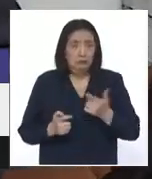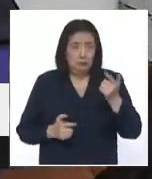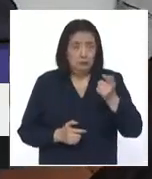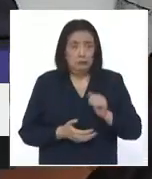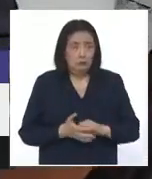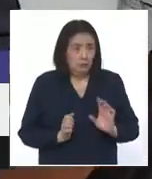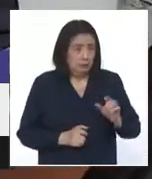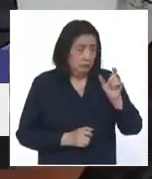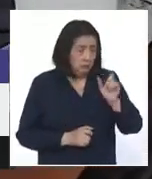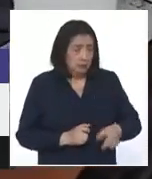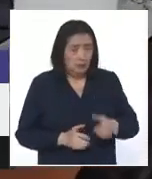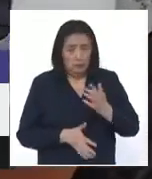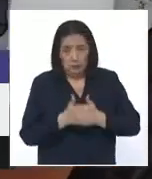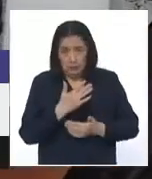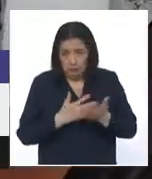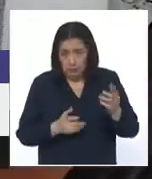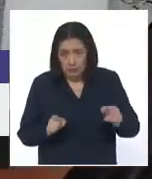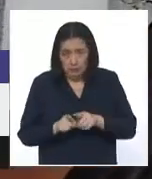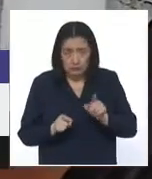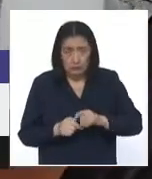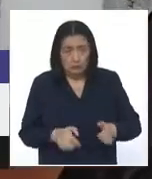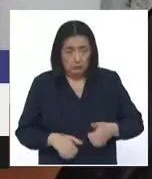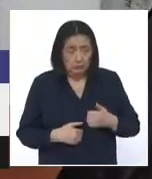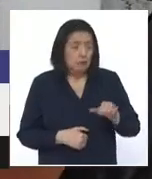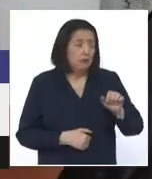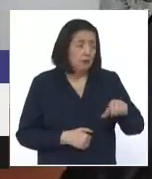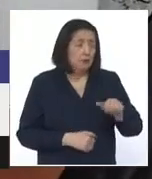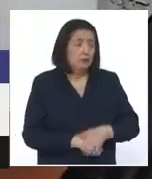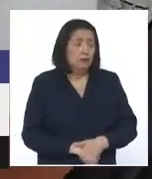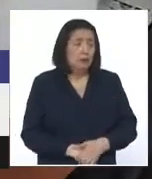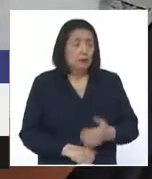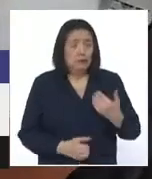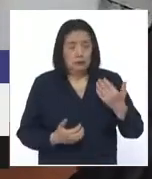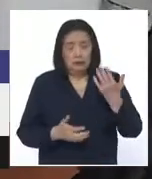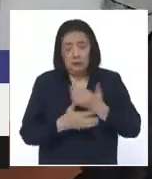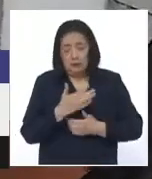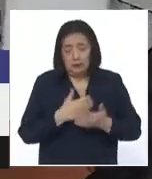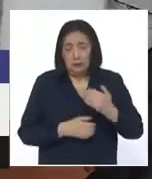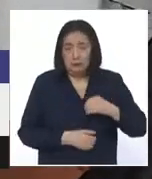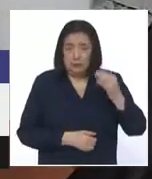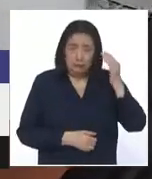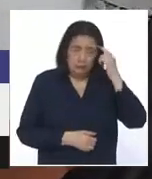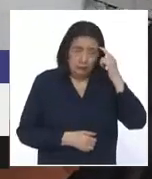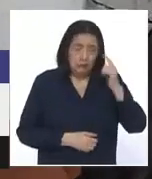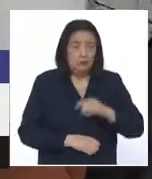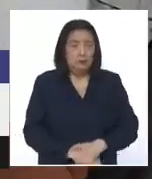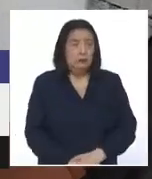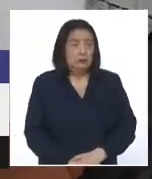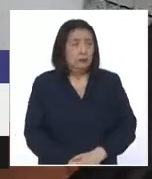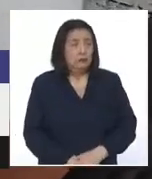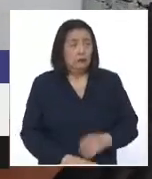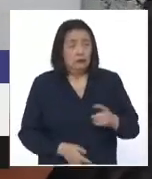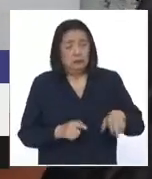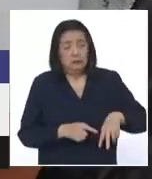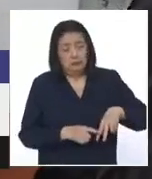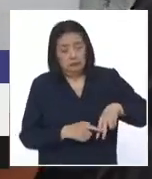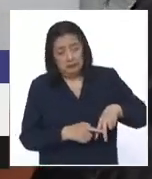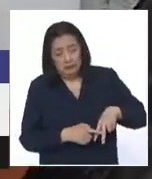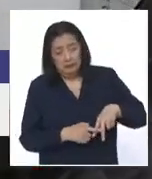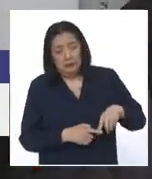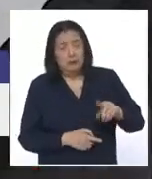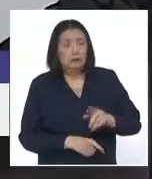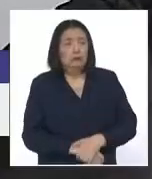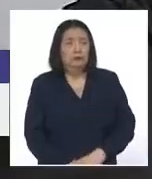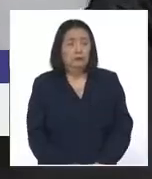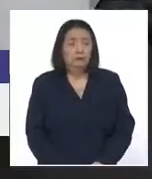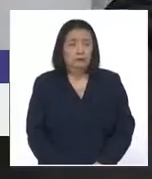una persona con habilidades especiales, además, que vive en la casa. Sí, tiene discapacidad mental y una dificultad en su piernita.